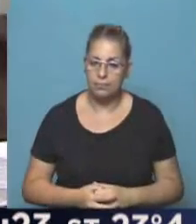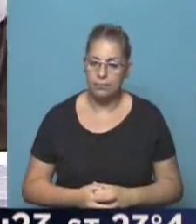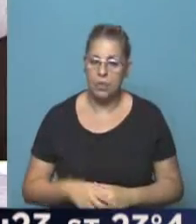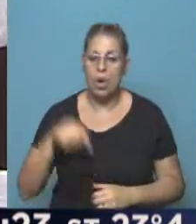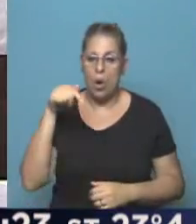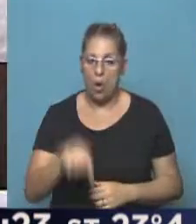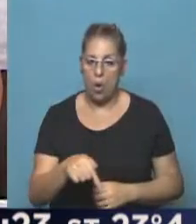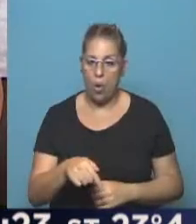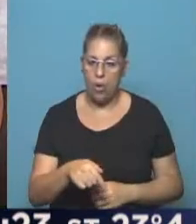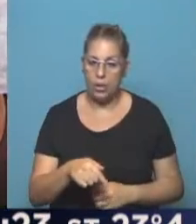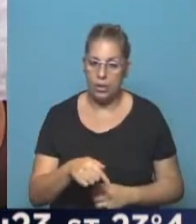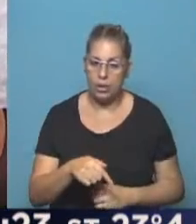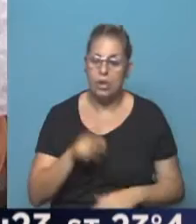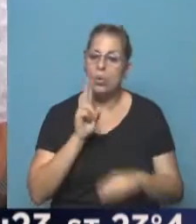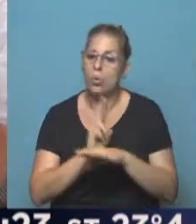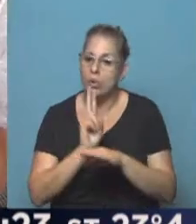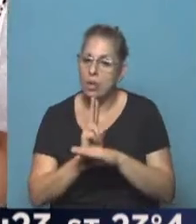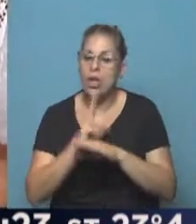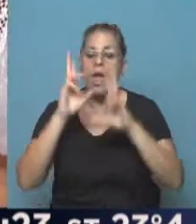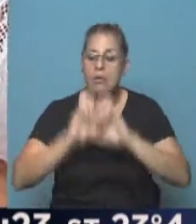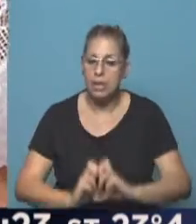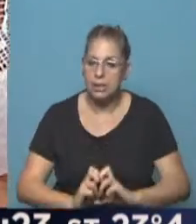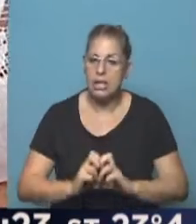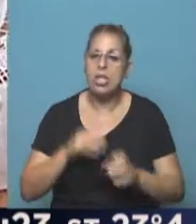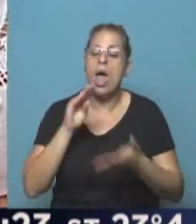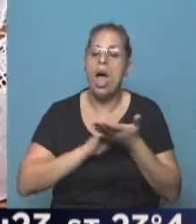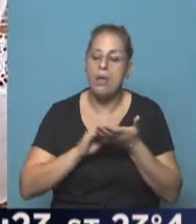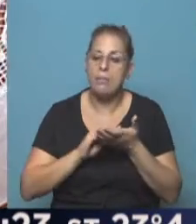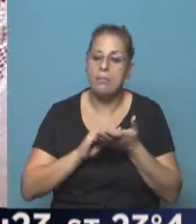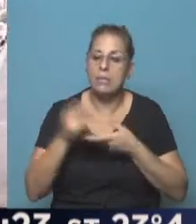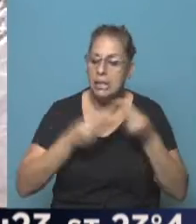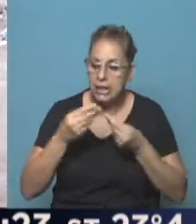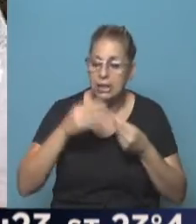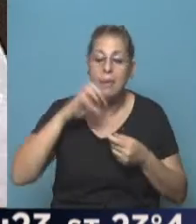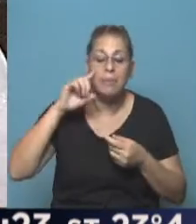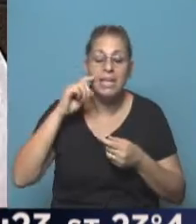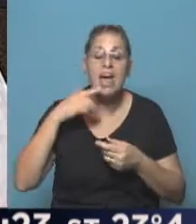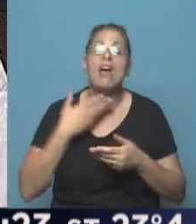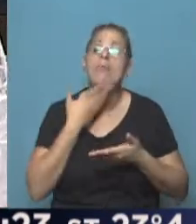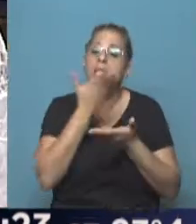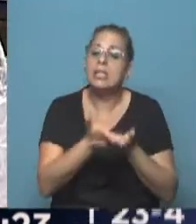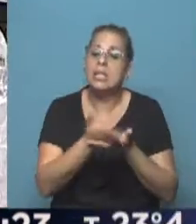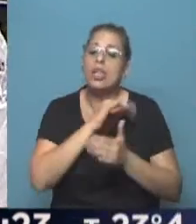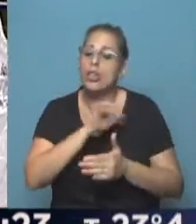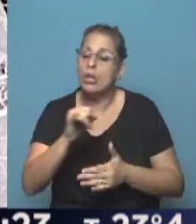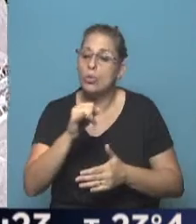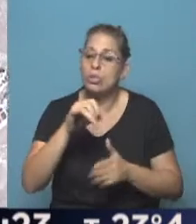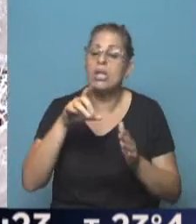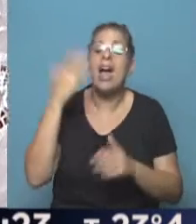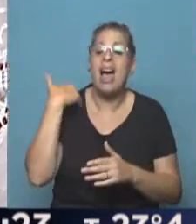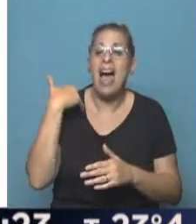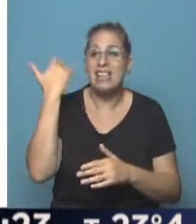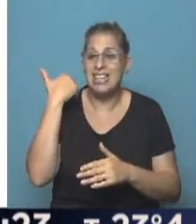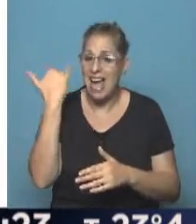Y hoy la Procuraduría de Investigaciones Administrativas, la PIA, presentó una denuncia penal que se suman a las 4 que habían ingresado